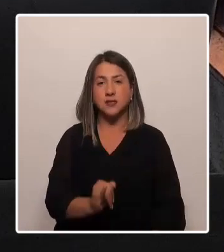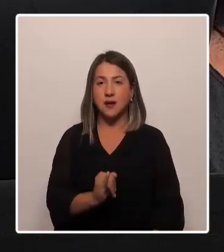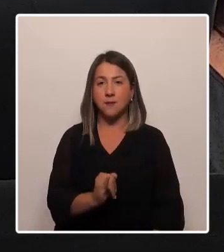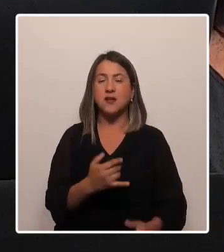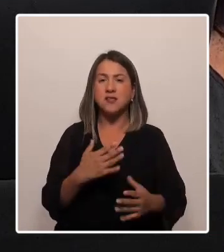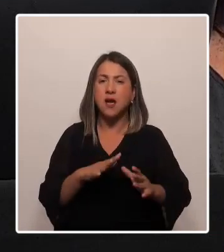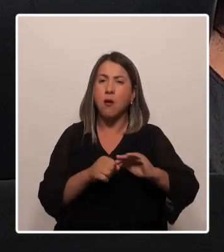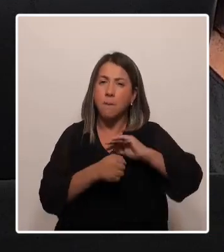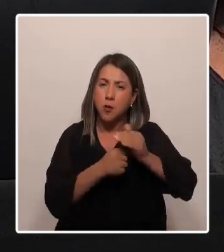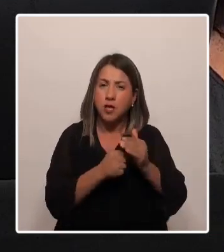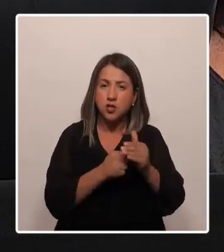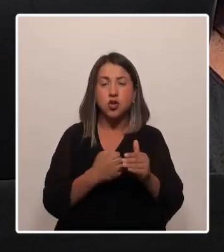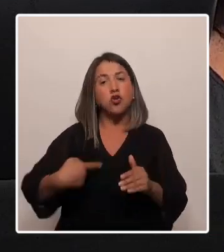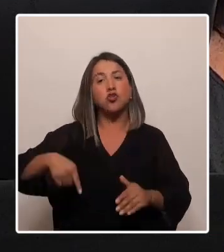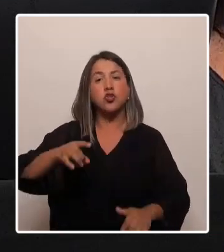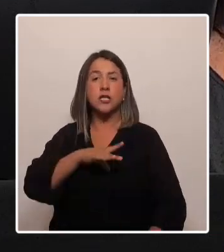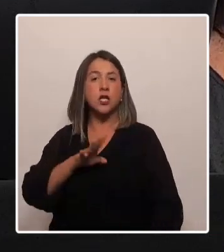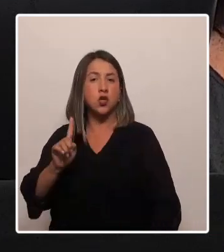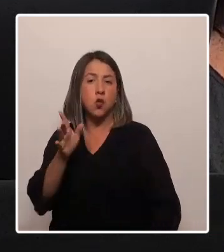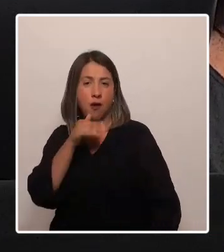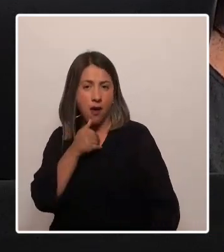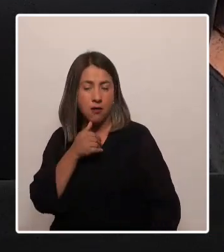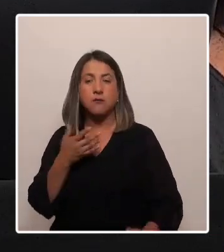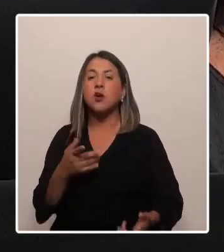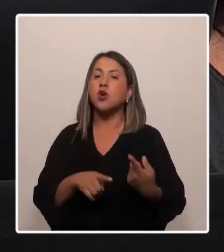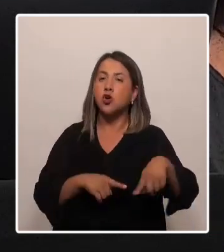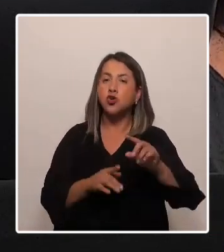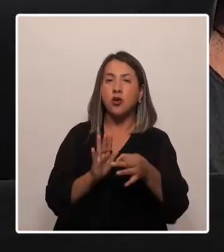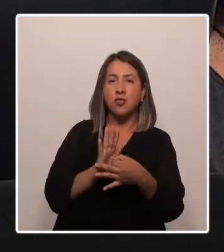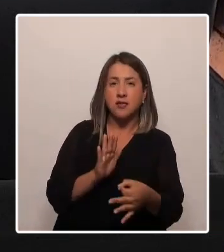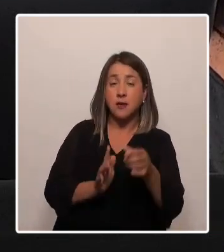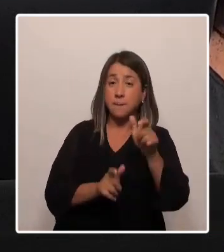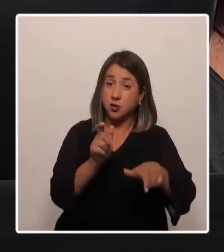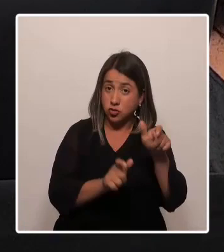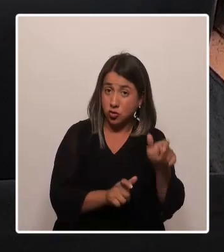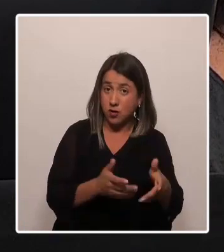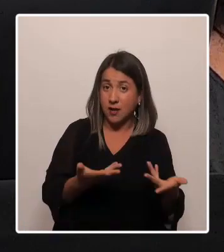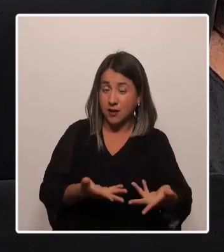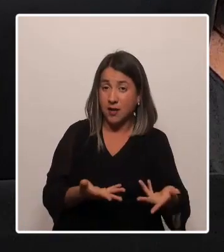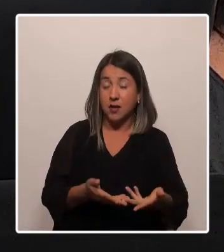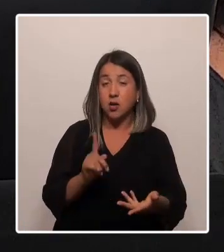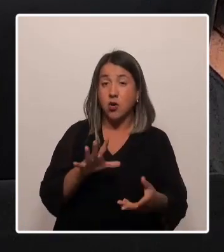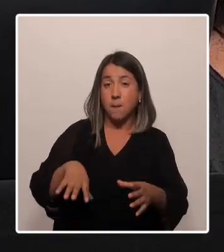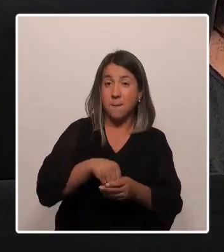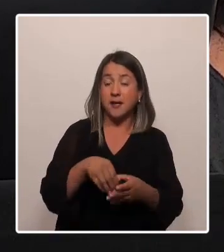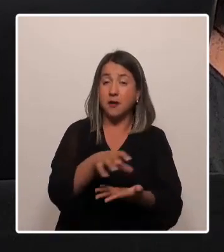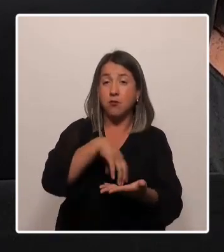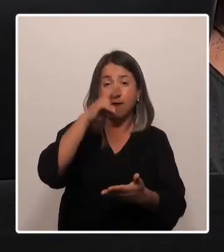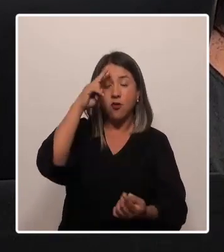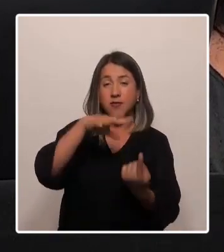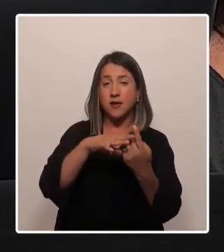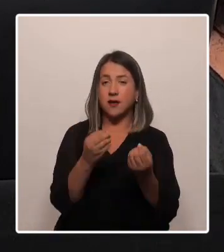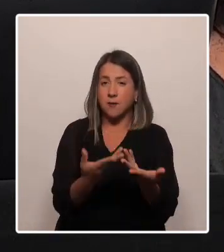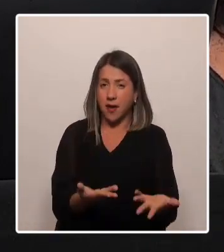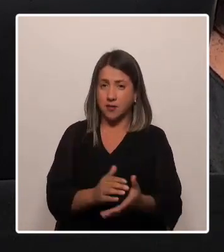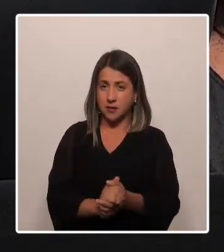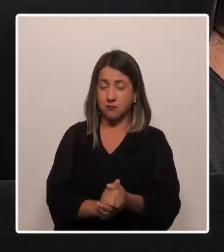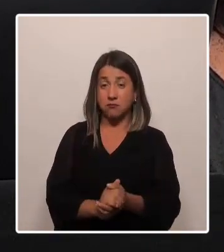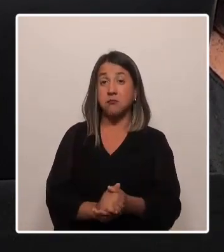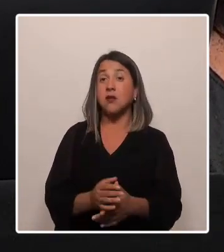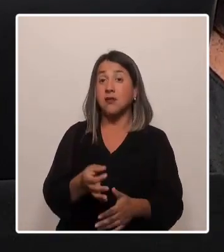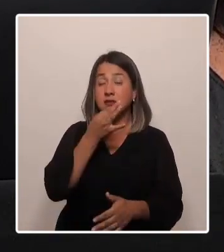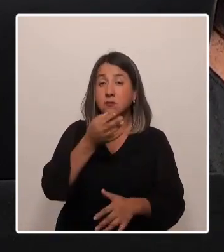de los chilenos. Ahora vamos a los demás, es decir, a las personas y organizaciones que no son parte de los pueblos indígenas. Acá nos encontramos con el derecho